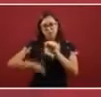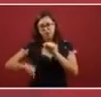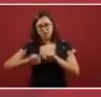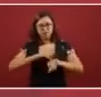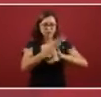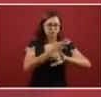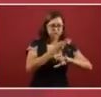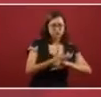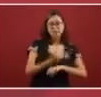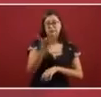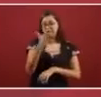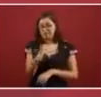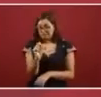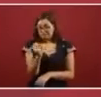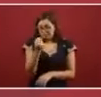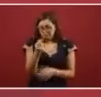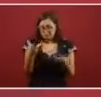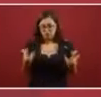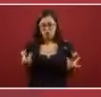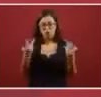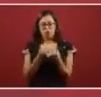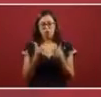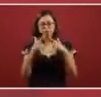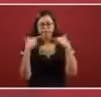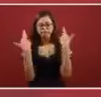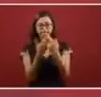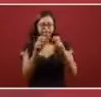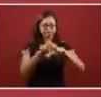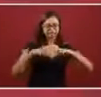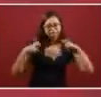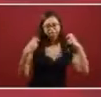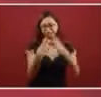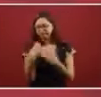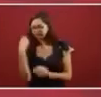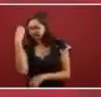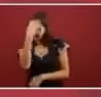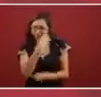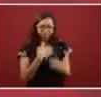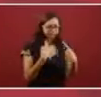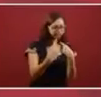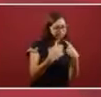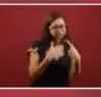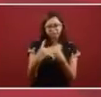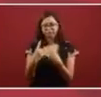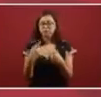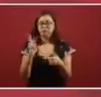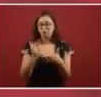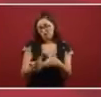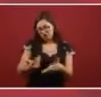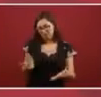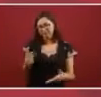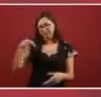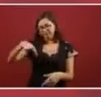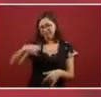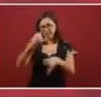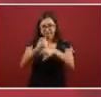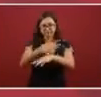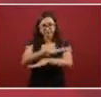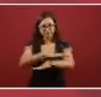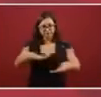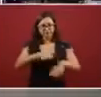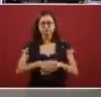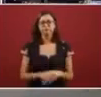10 de septiembre. Pero antes nosotros vamos a informarles aquí a ustedes. Muy bien. Y